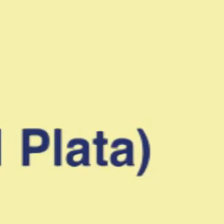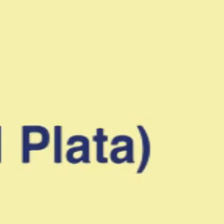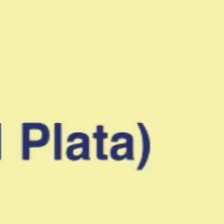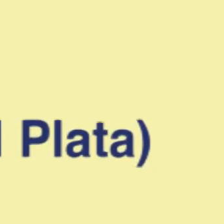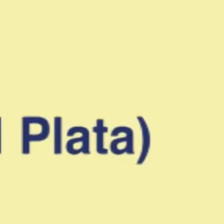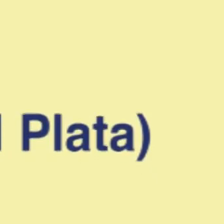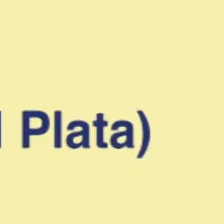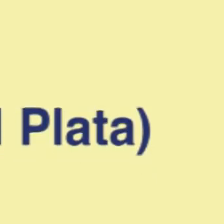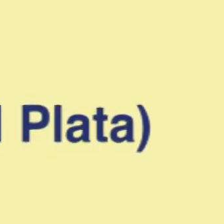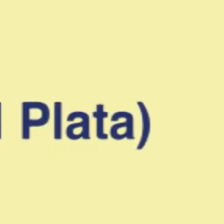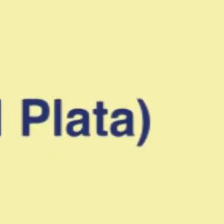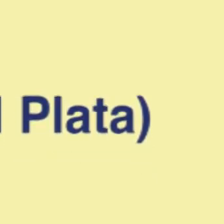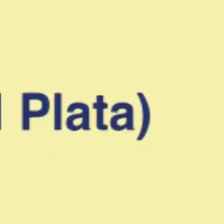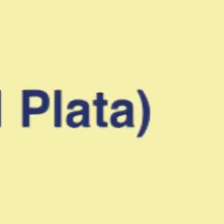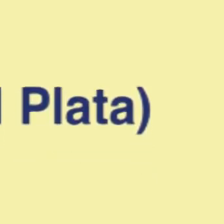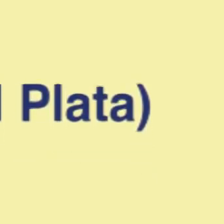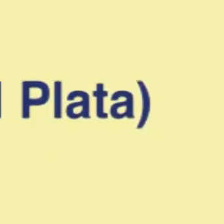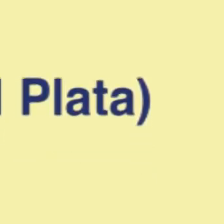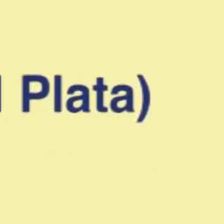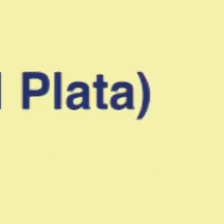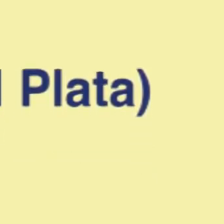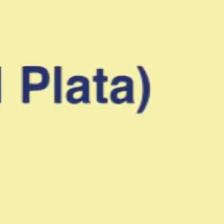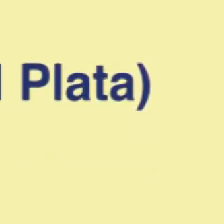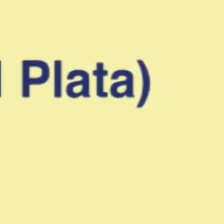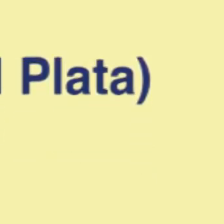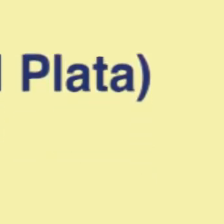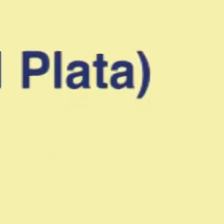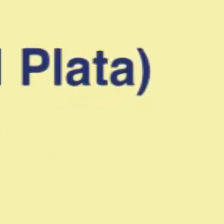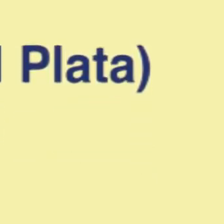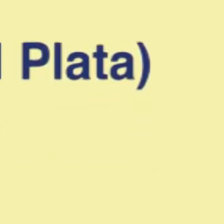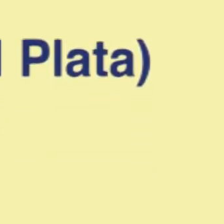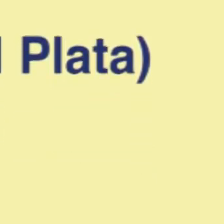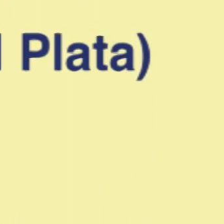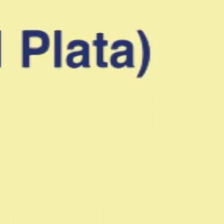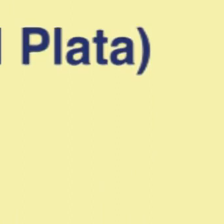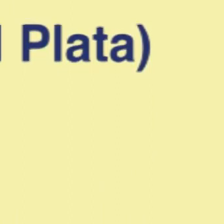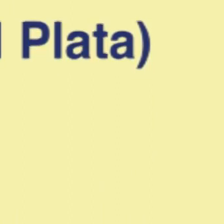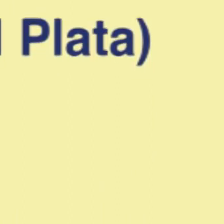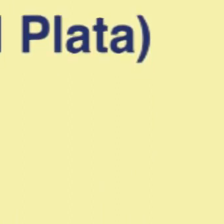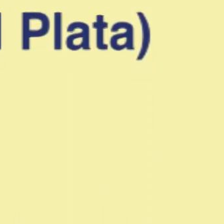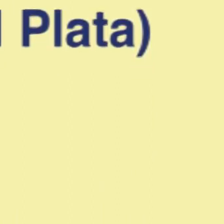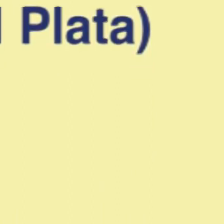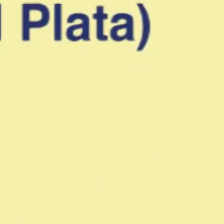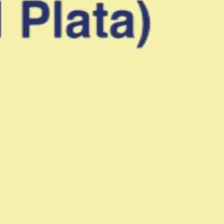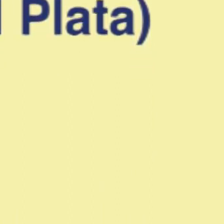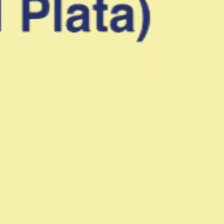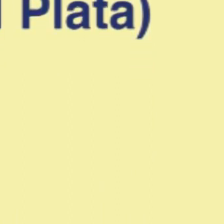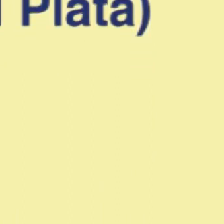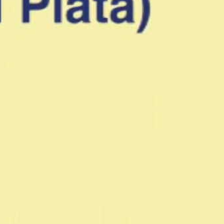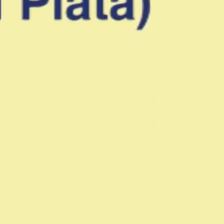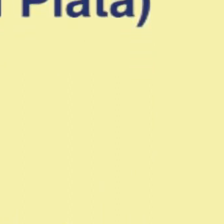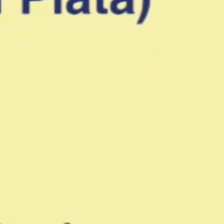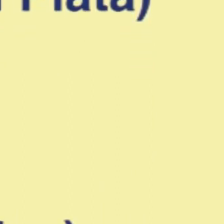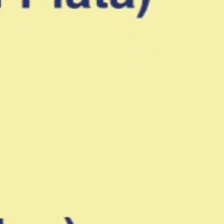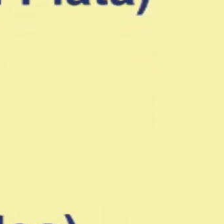primer premio, primero A de la escuela número 10 de Nueva Helvecia, Colonia, la docente fue Analía Rivero. El segundo premio, sexto año